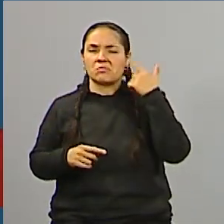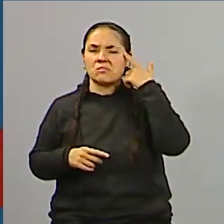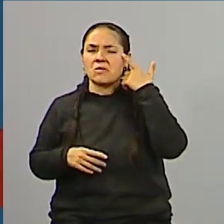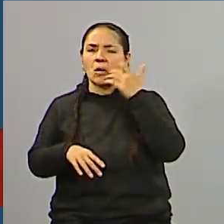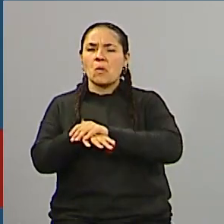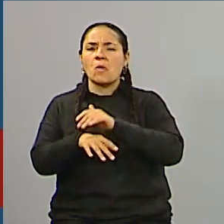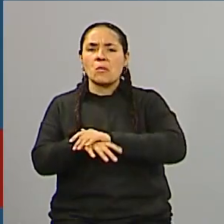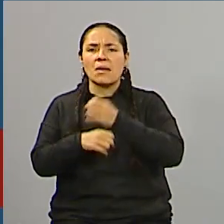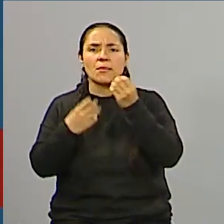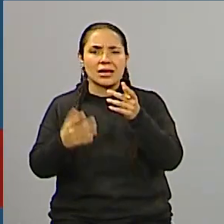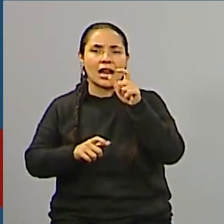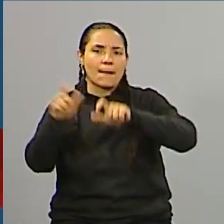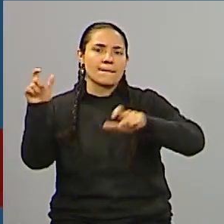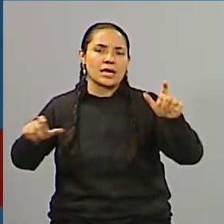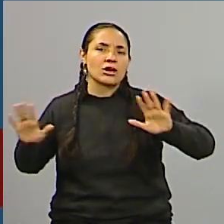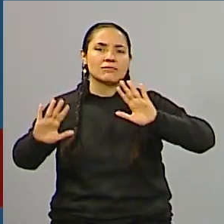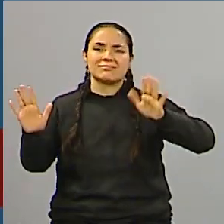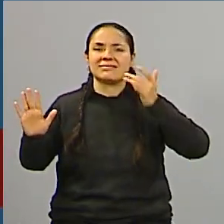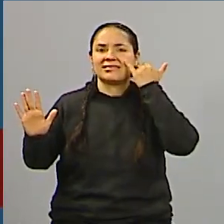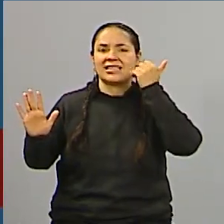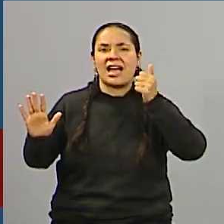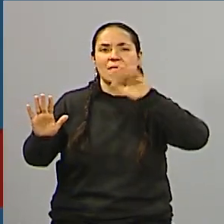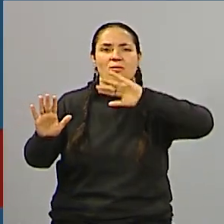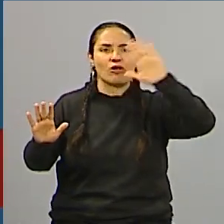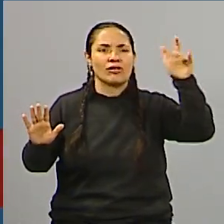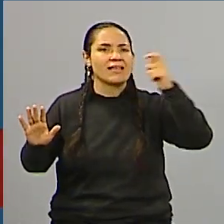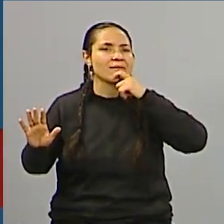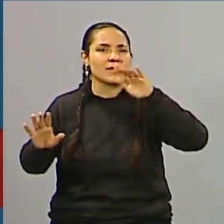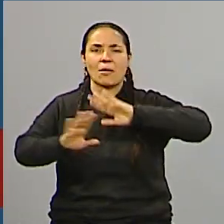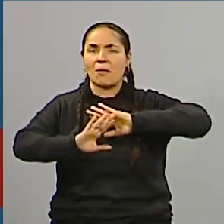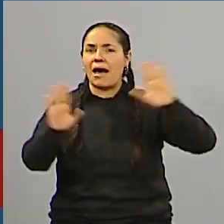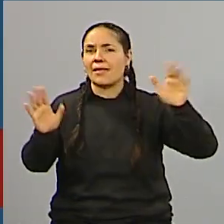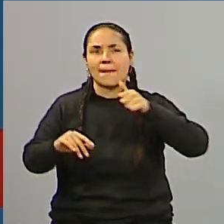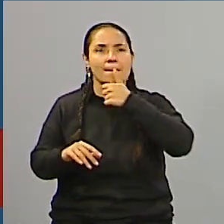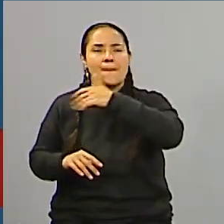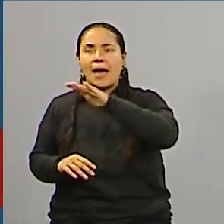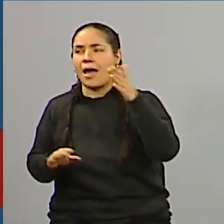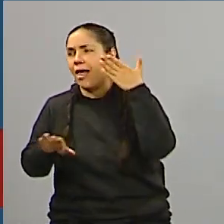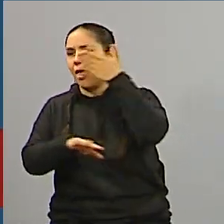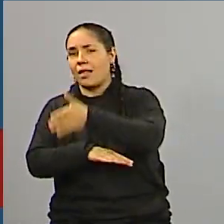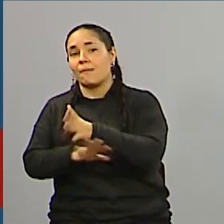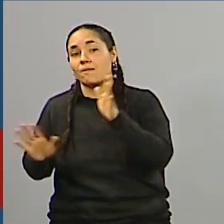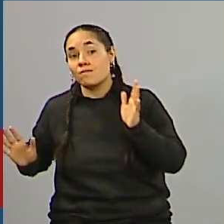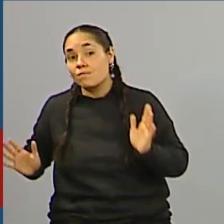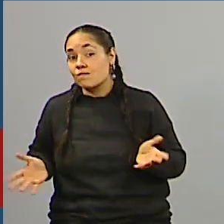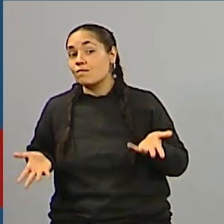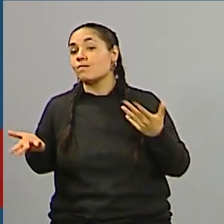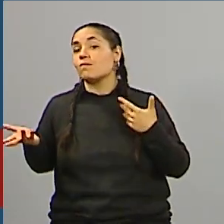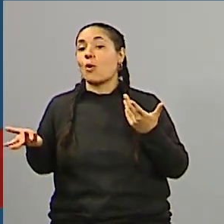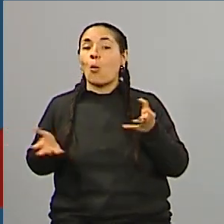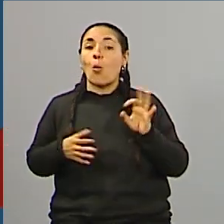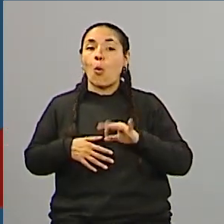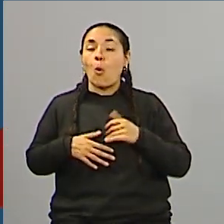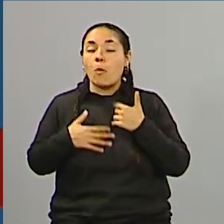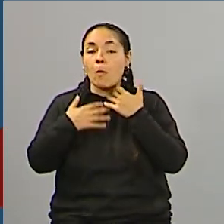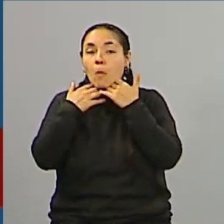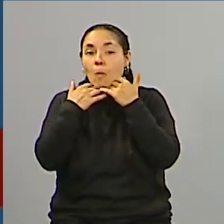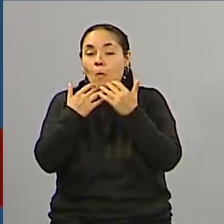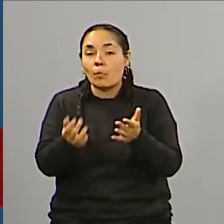delincuentes peligrosos. Conviene pagarle 10 millones de pesos por mes y nos quedamos con mucho dinero, que no es la idea, pero